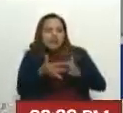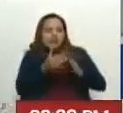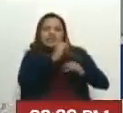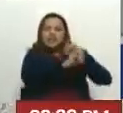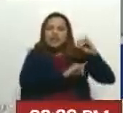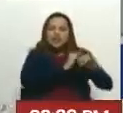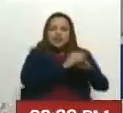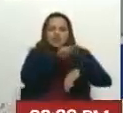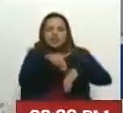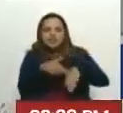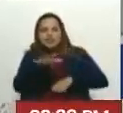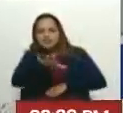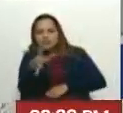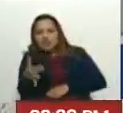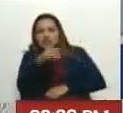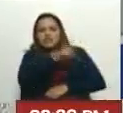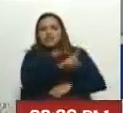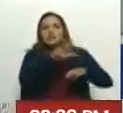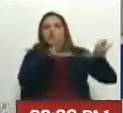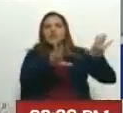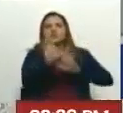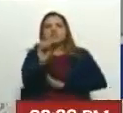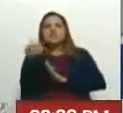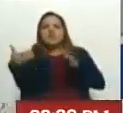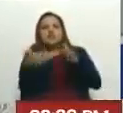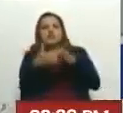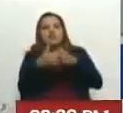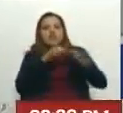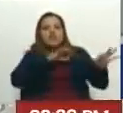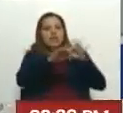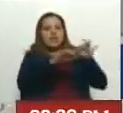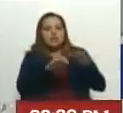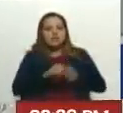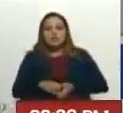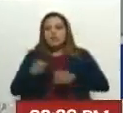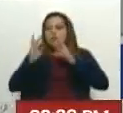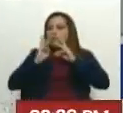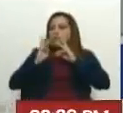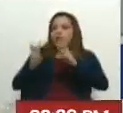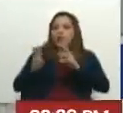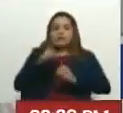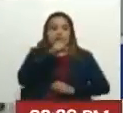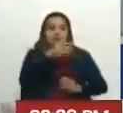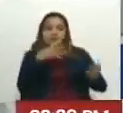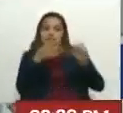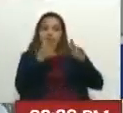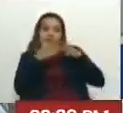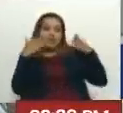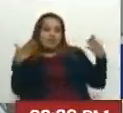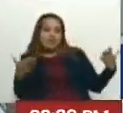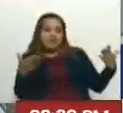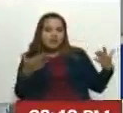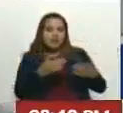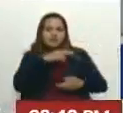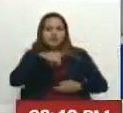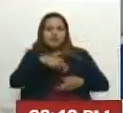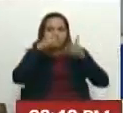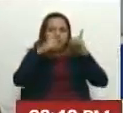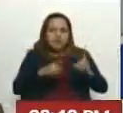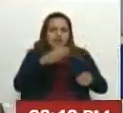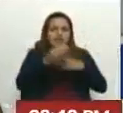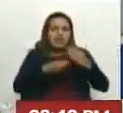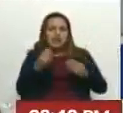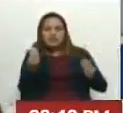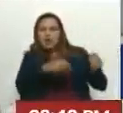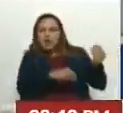y nacionales de más o menos 180 agrupaciones teatrales. Wow. Es un festival enorme. No solo eso, sino que hemos decidido ponerle un poco